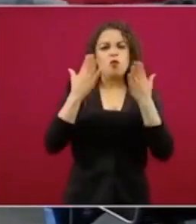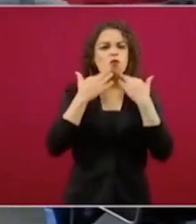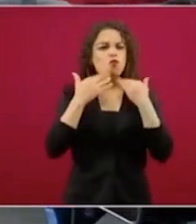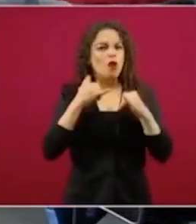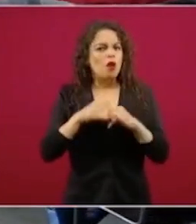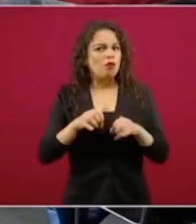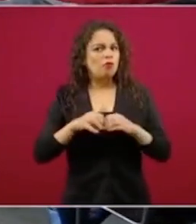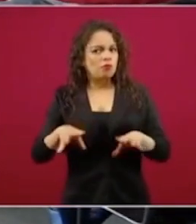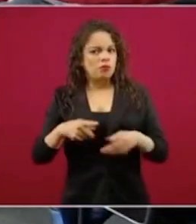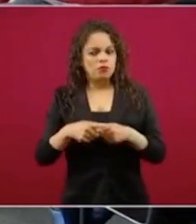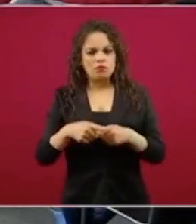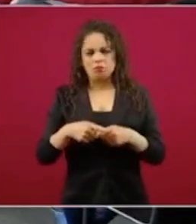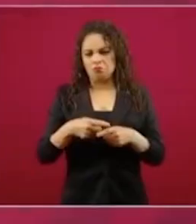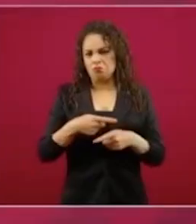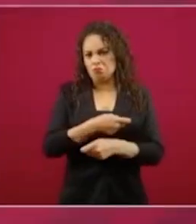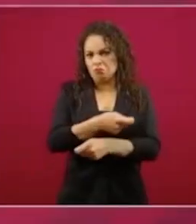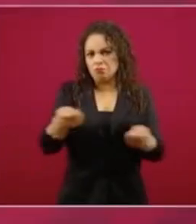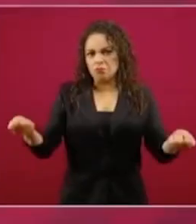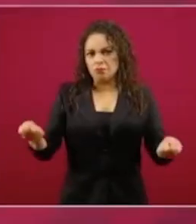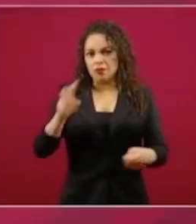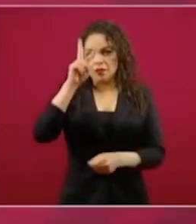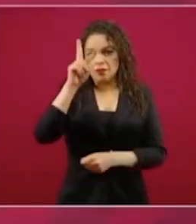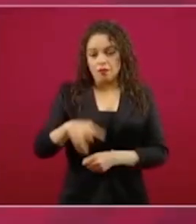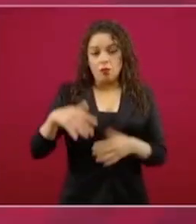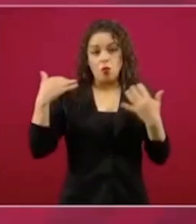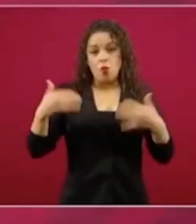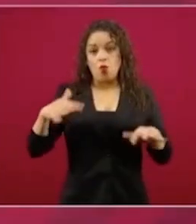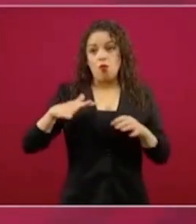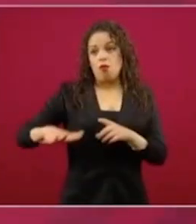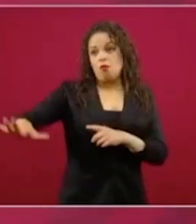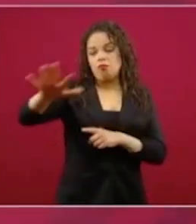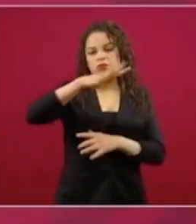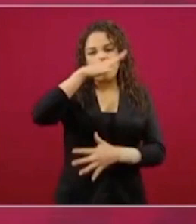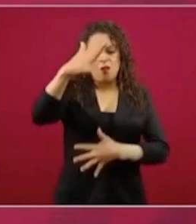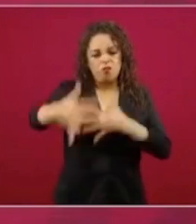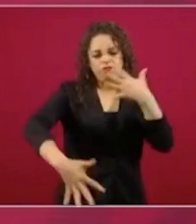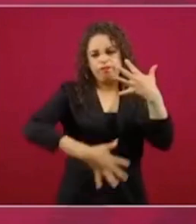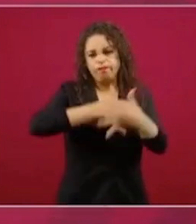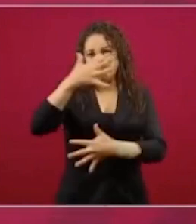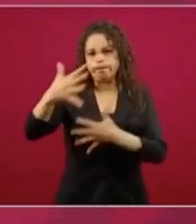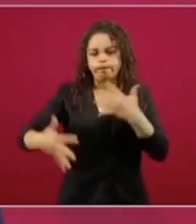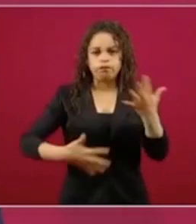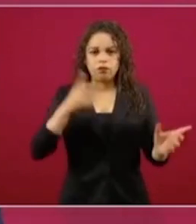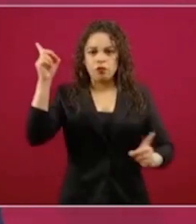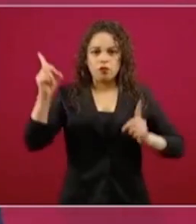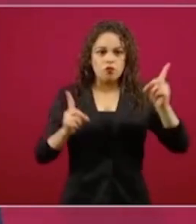sería verdaderamente el caos. Entonces,